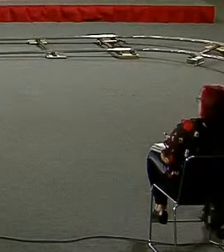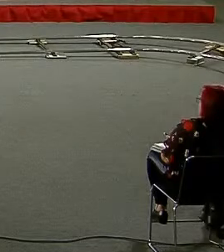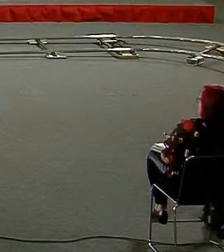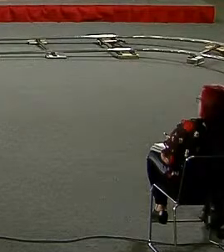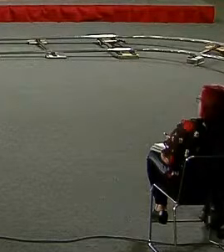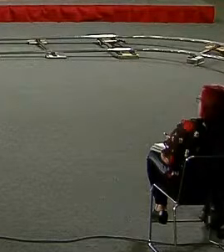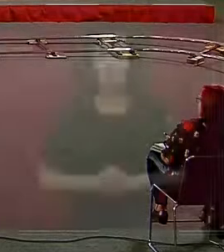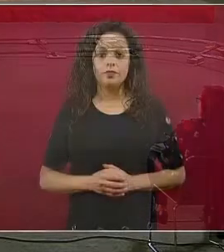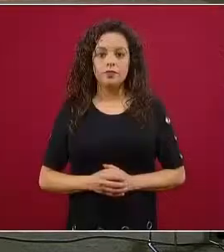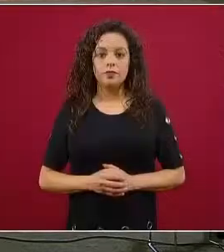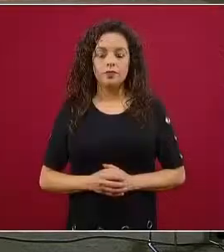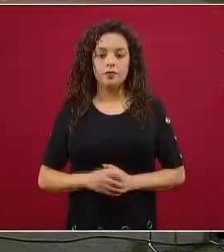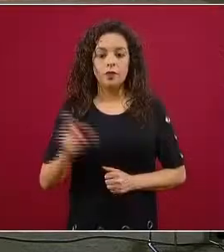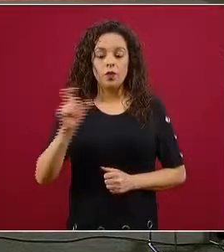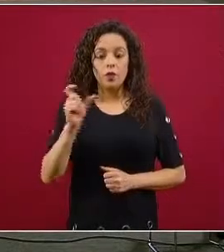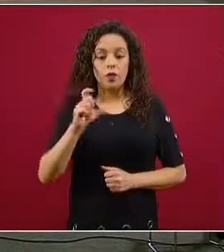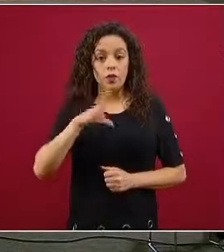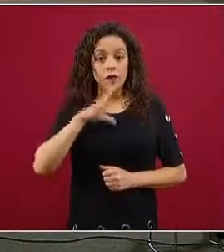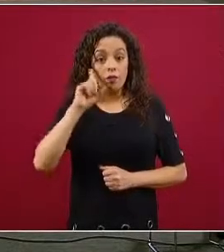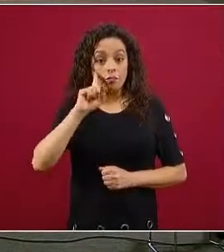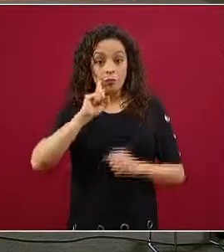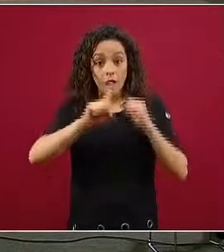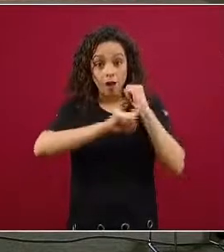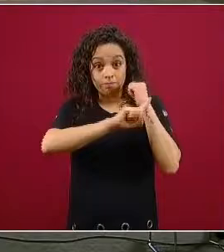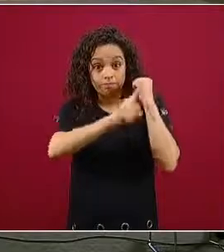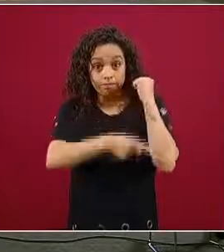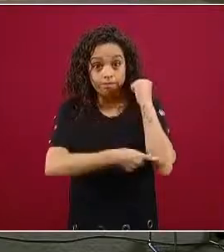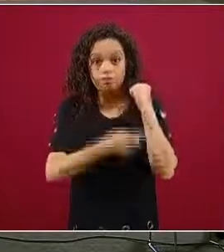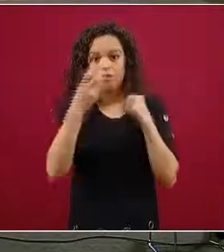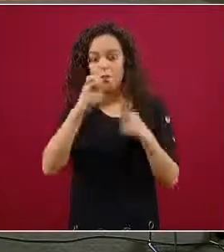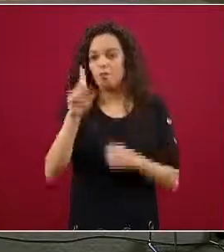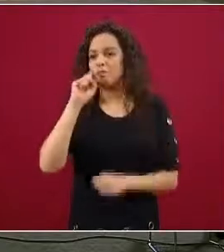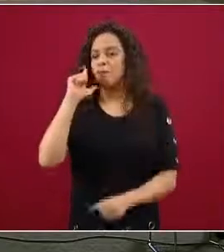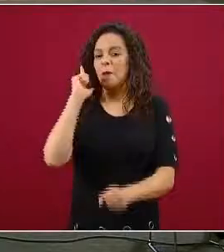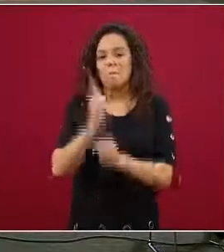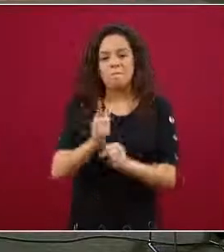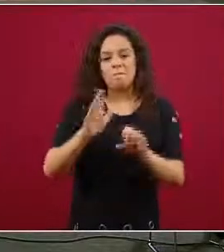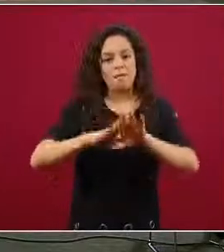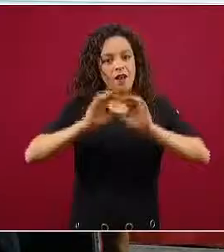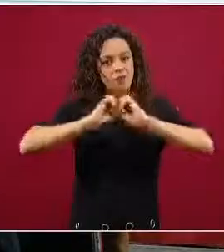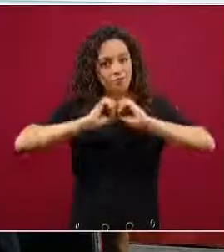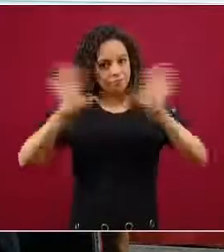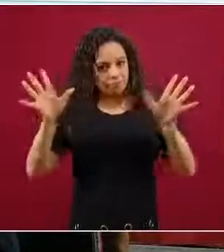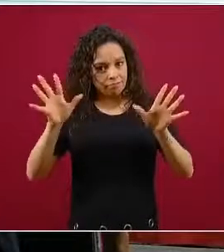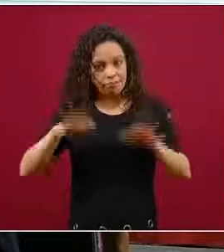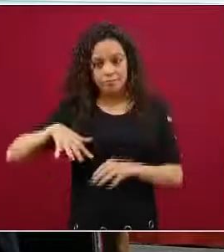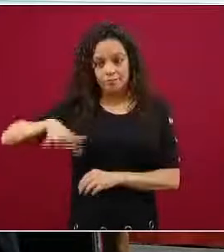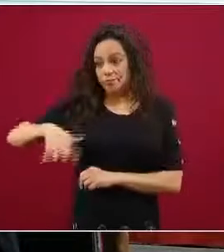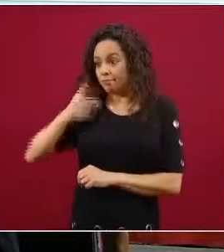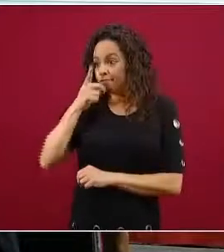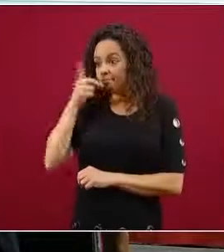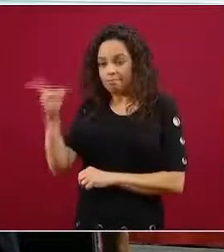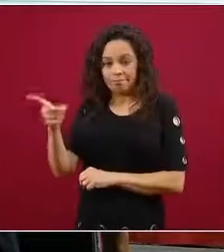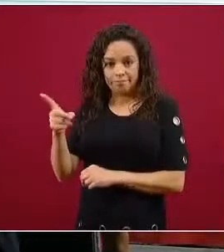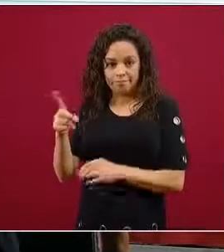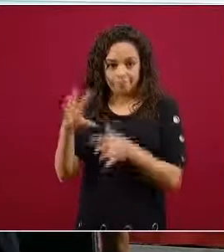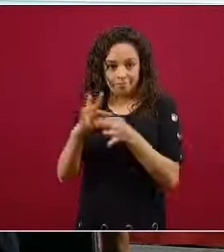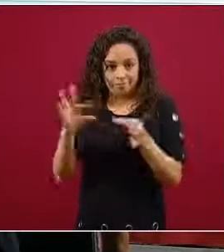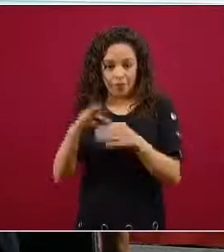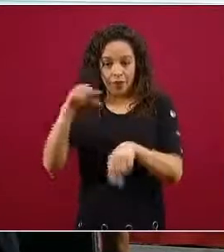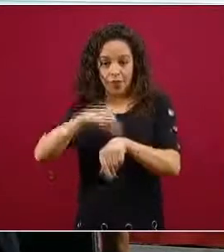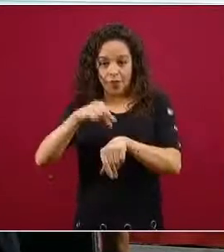particularmente claves, ya que como explicaba anteriormente el doctor López-Gatell, se